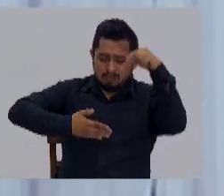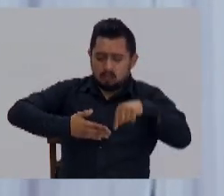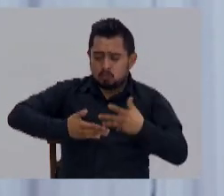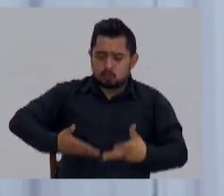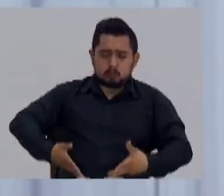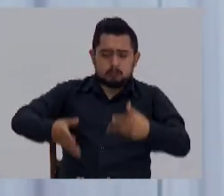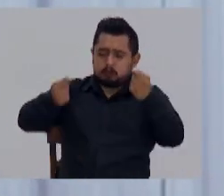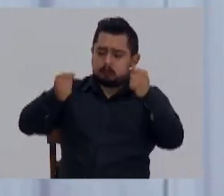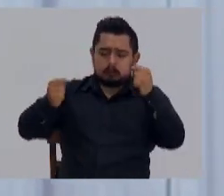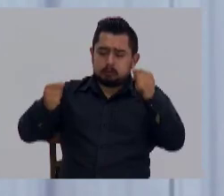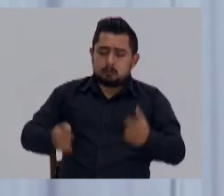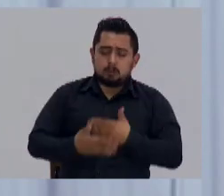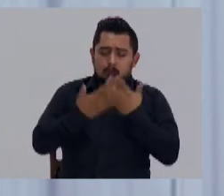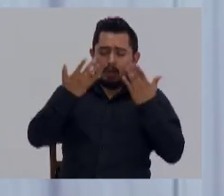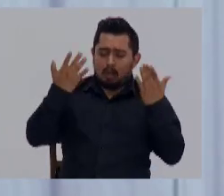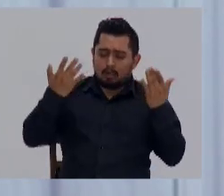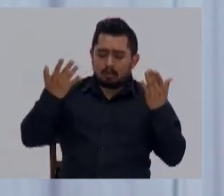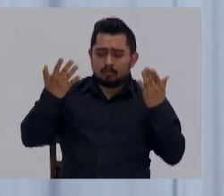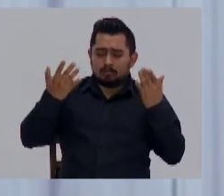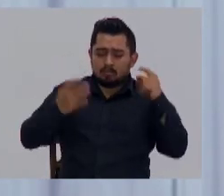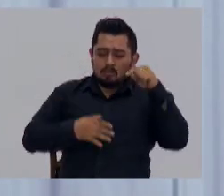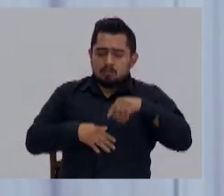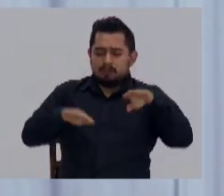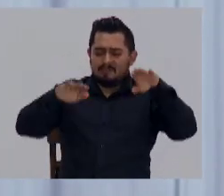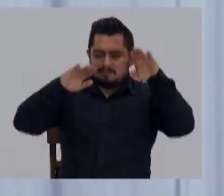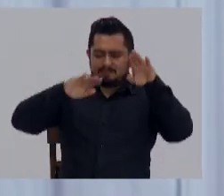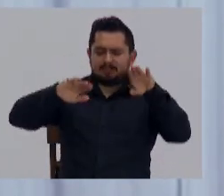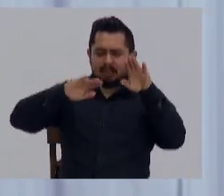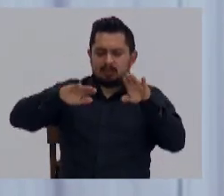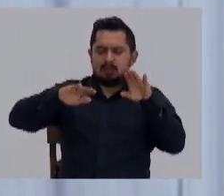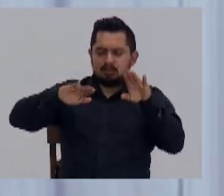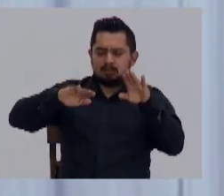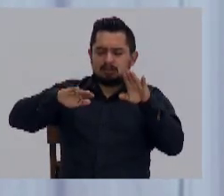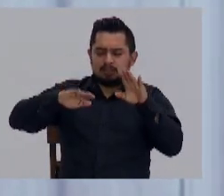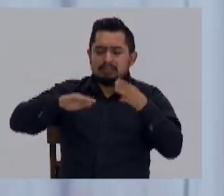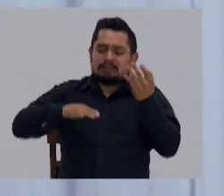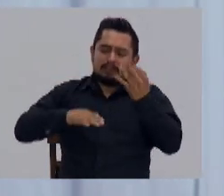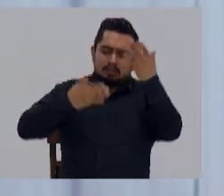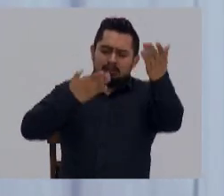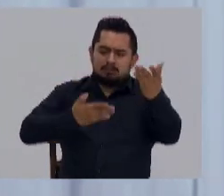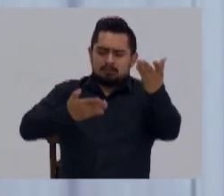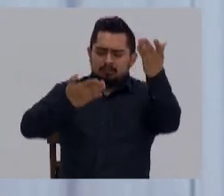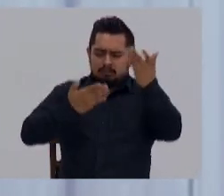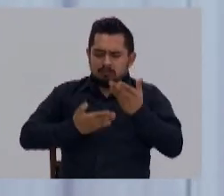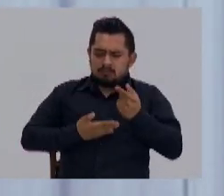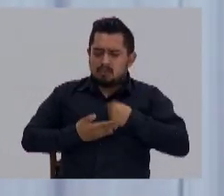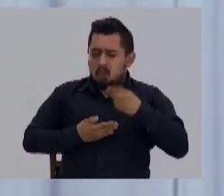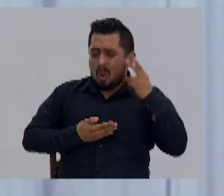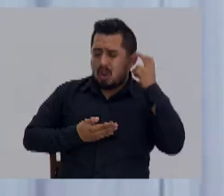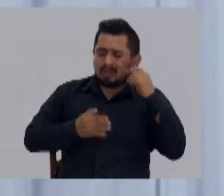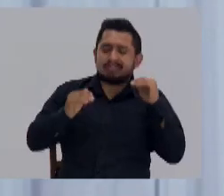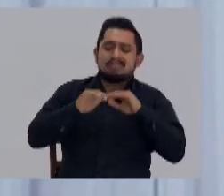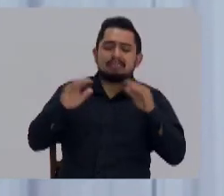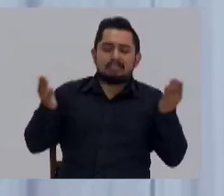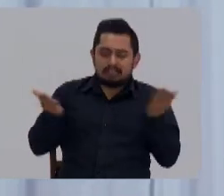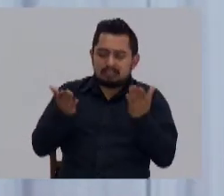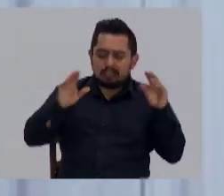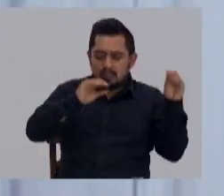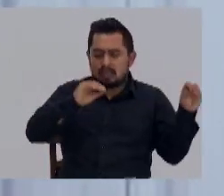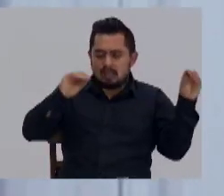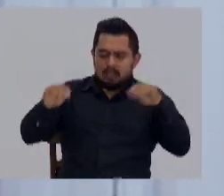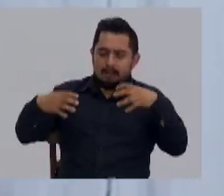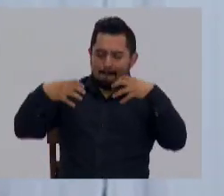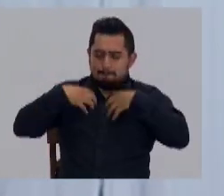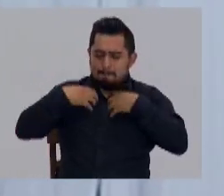salvos. Gracias, pues, Jesús, por esta tarde. Bendícenos, ayúdanos a ser no solo oidores, sino hacedores de